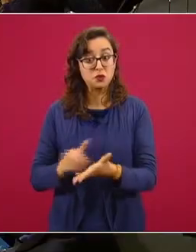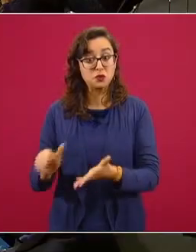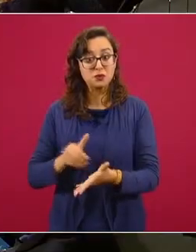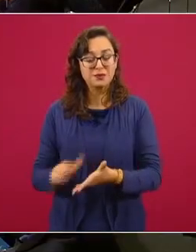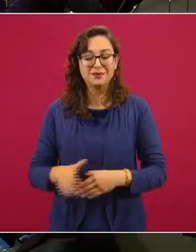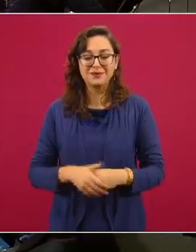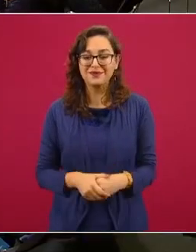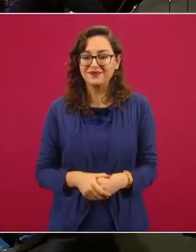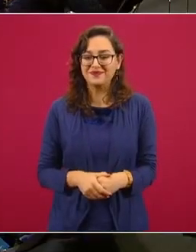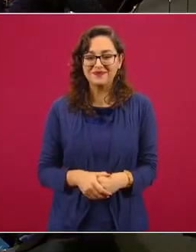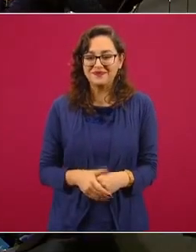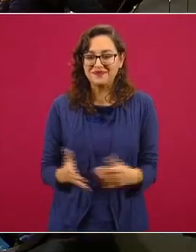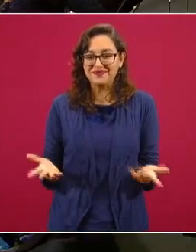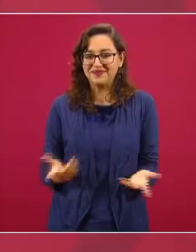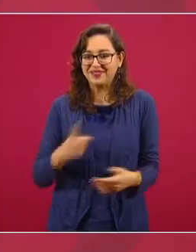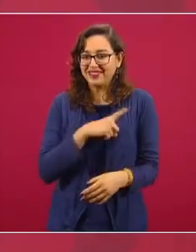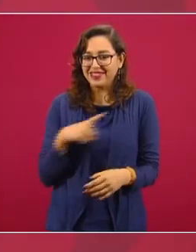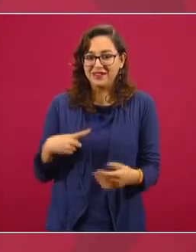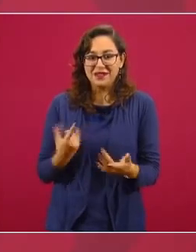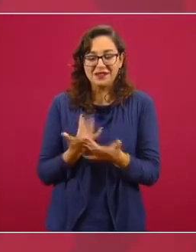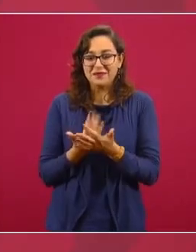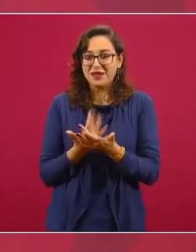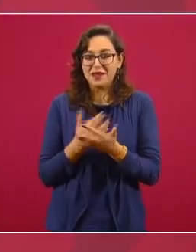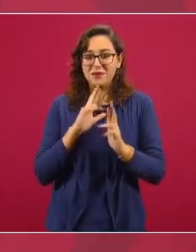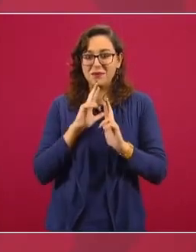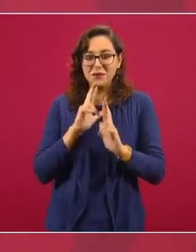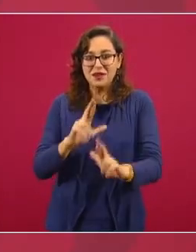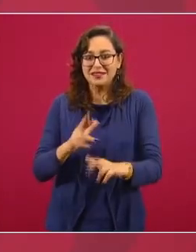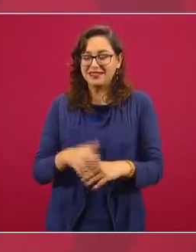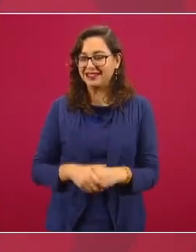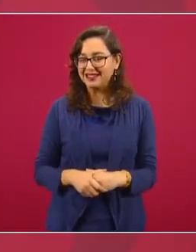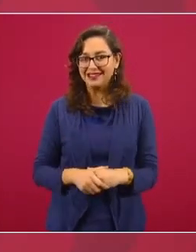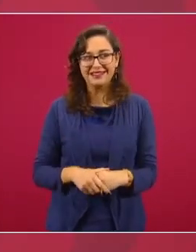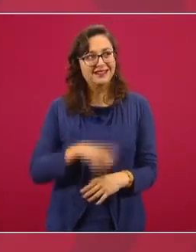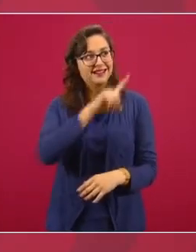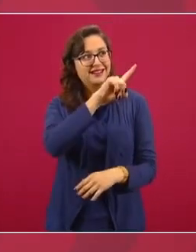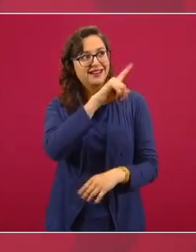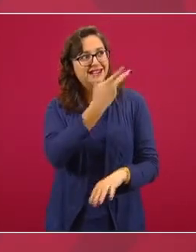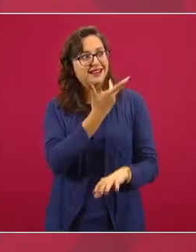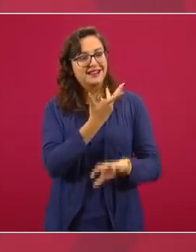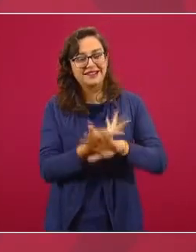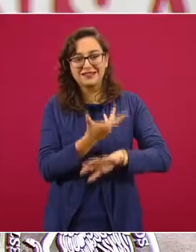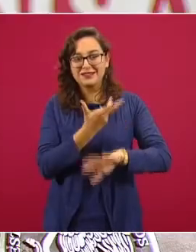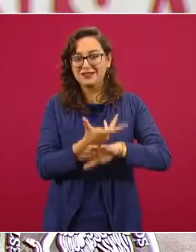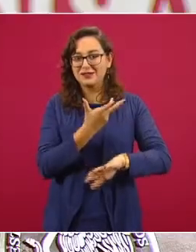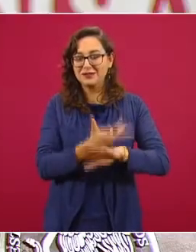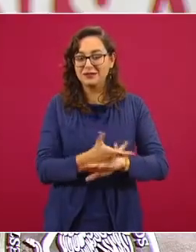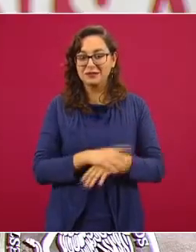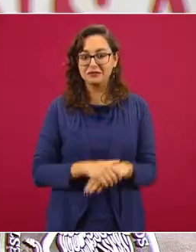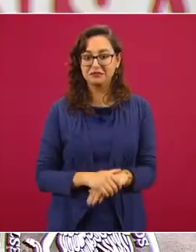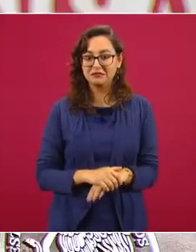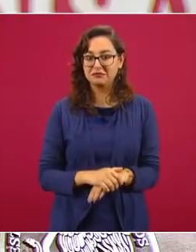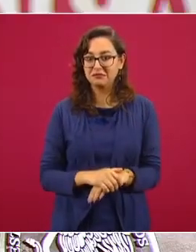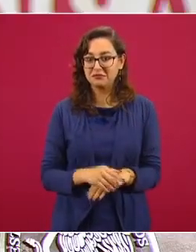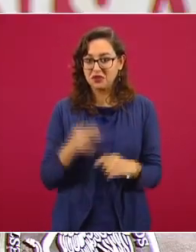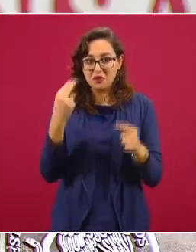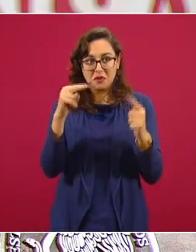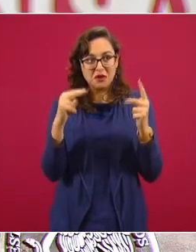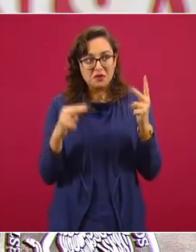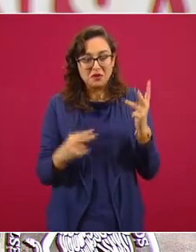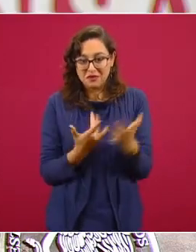el resultado de la investigación, pero desde luego nosotros no podemos, si hay alguien